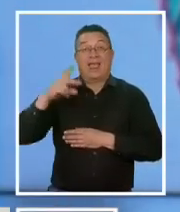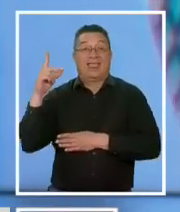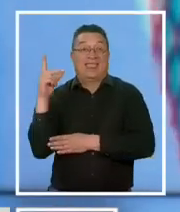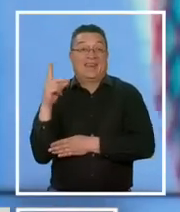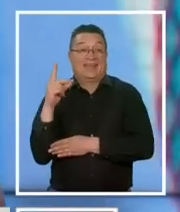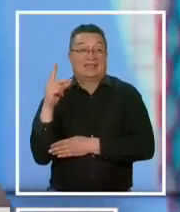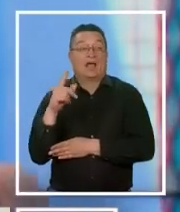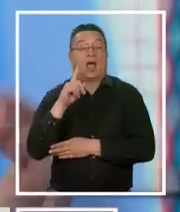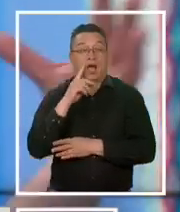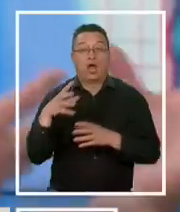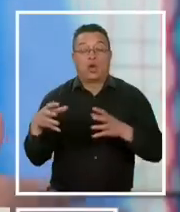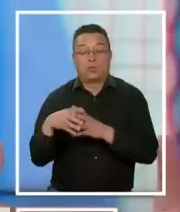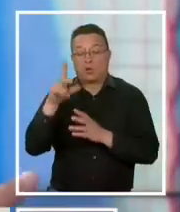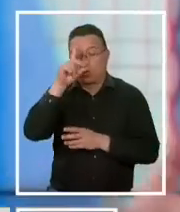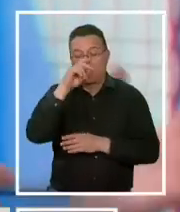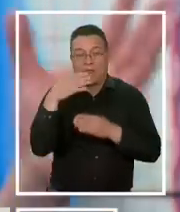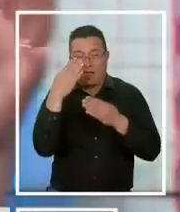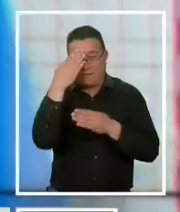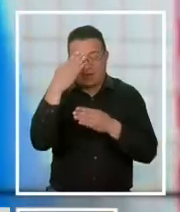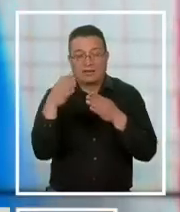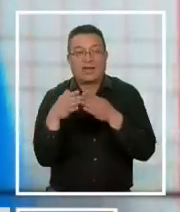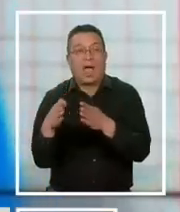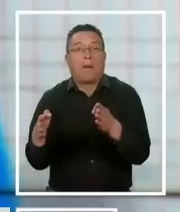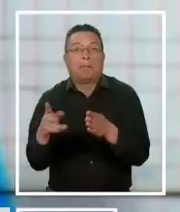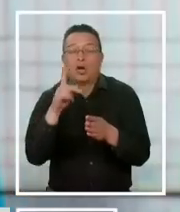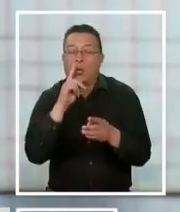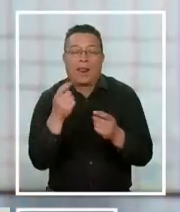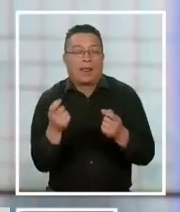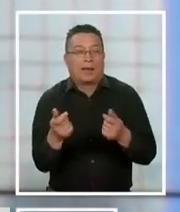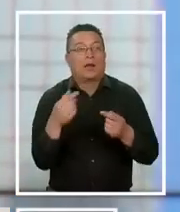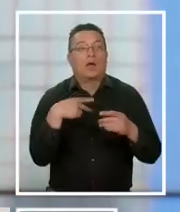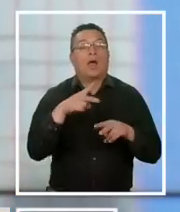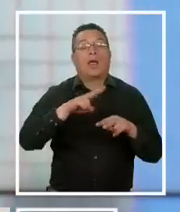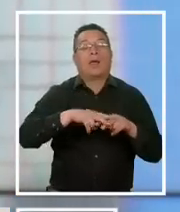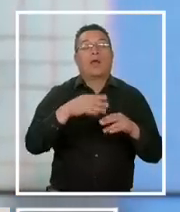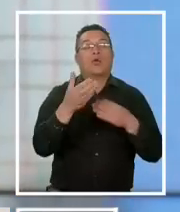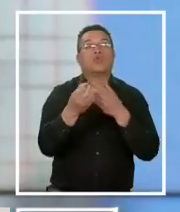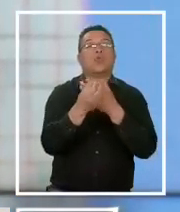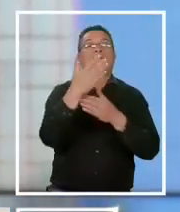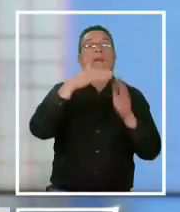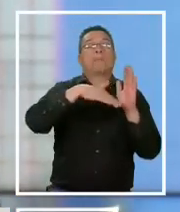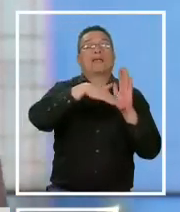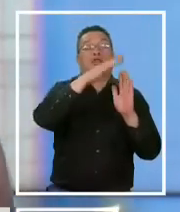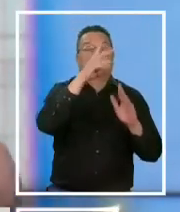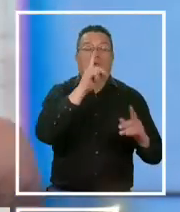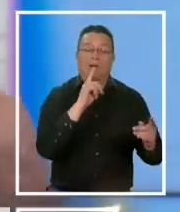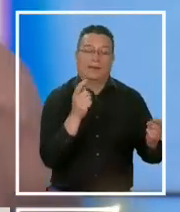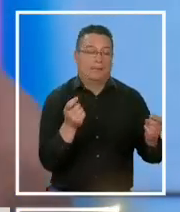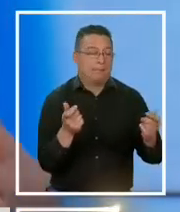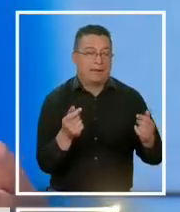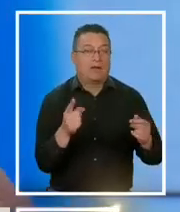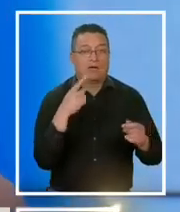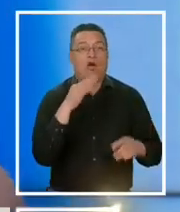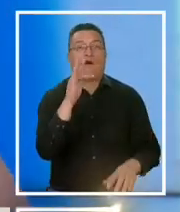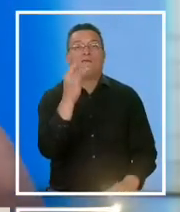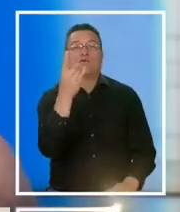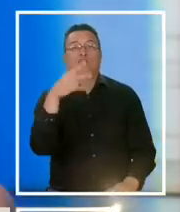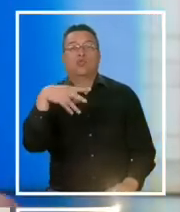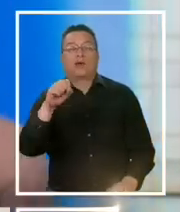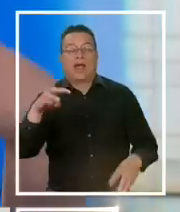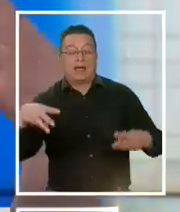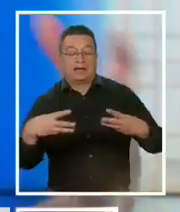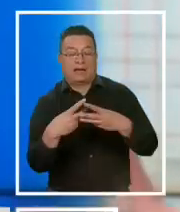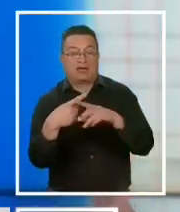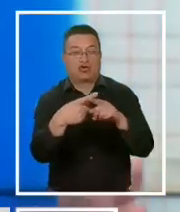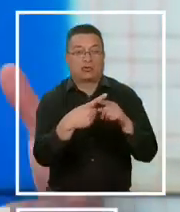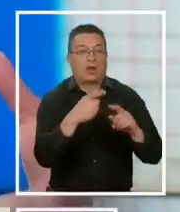hay un grupo que actúa como el frente amplio frente a la antigua nueva mayoría Y entonces que los funan a través de redes sociales